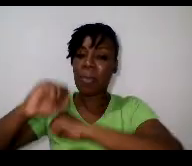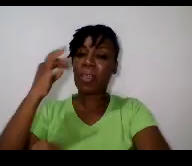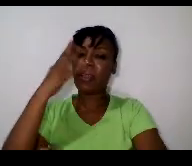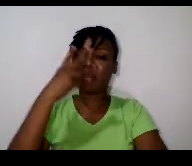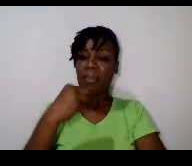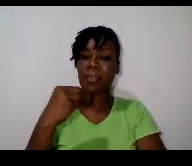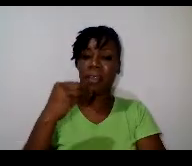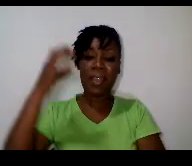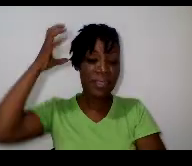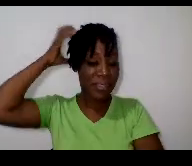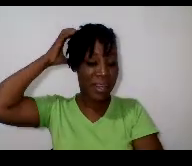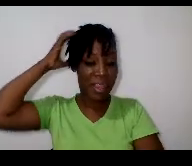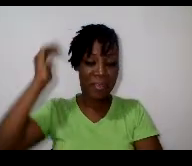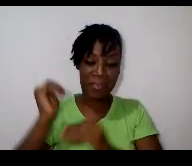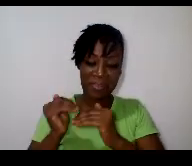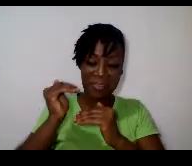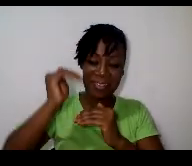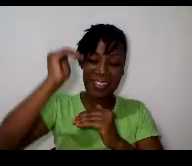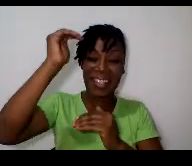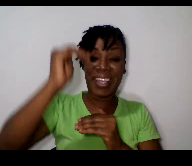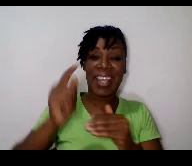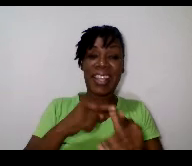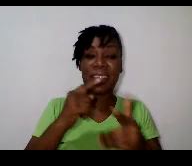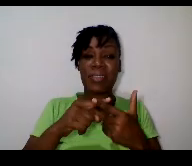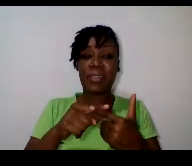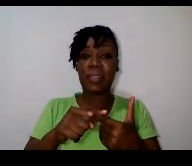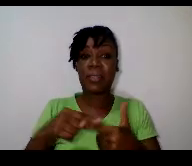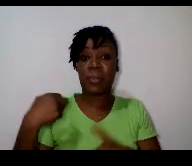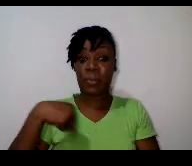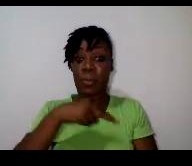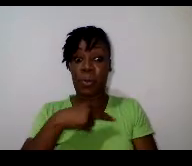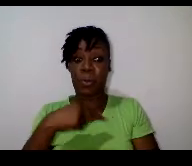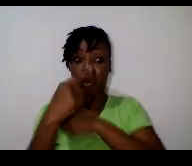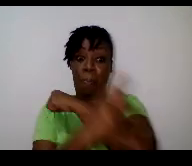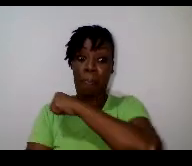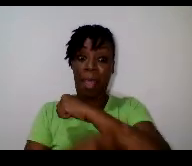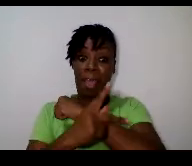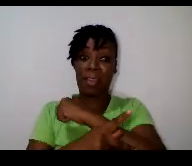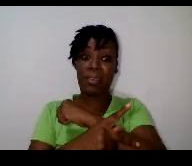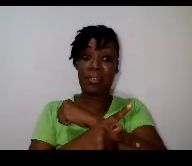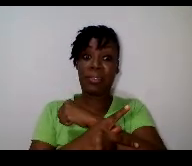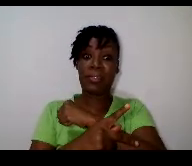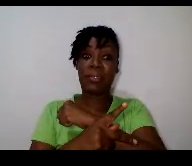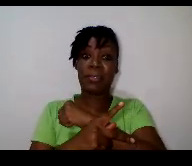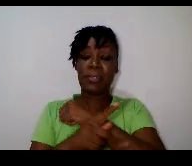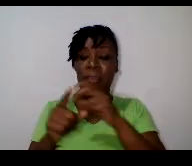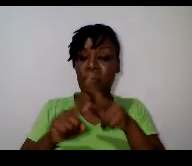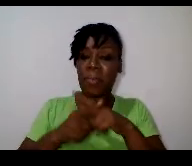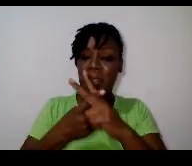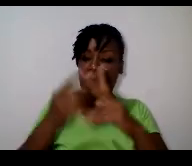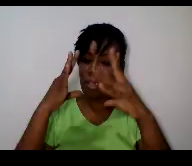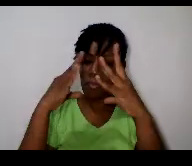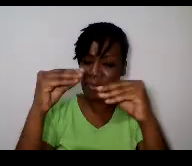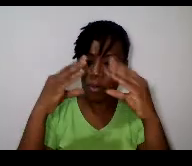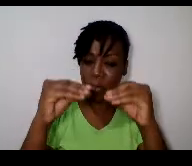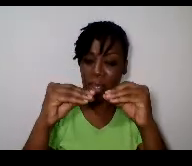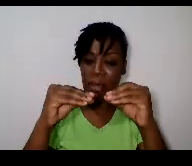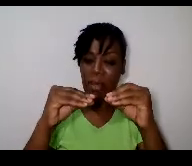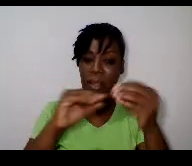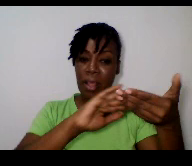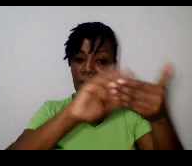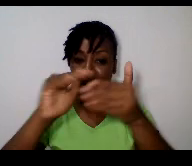en Crecimiento, porque creo que somos un país pionero en informar a la población sobre este órgano